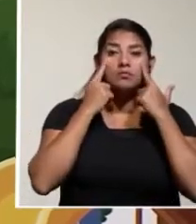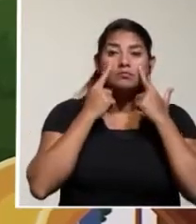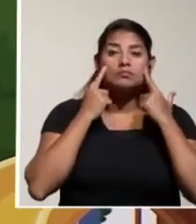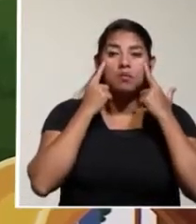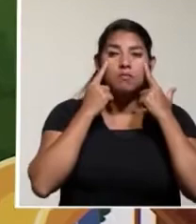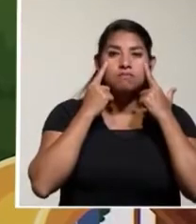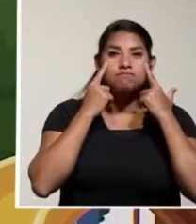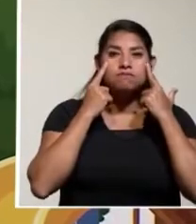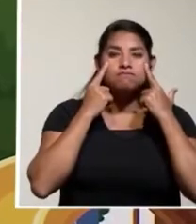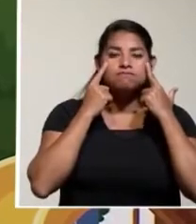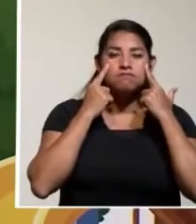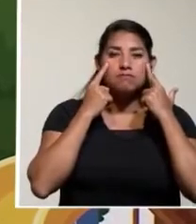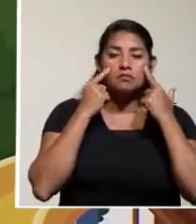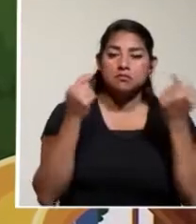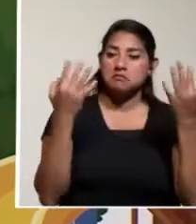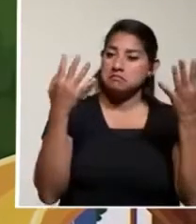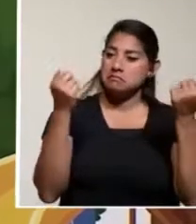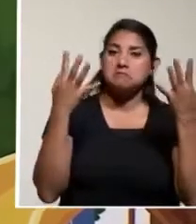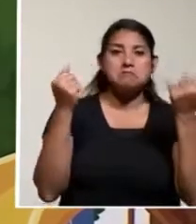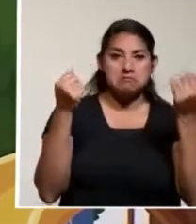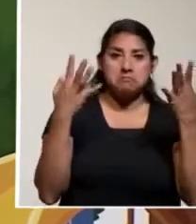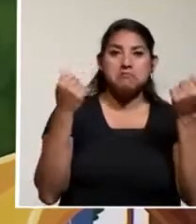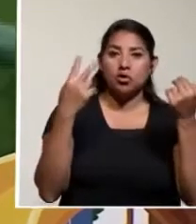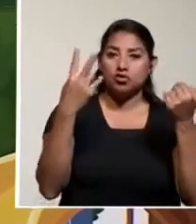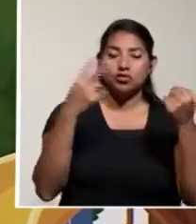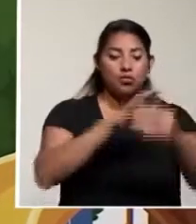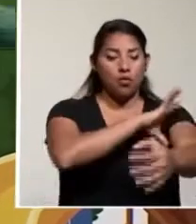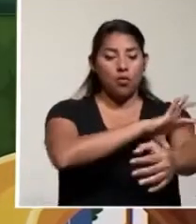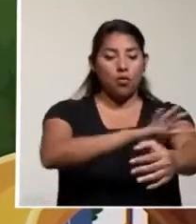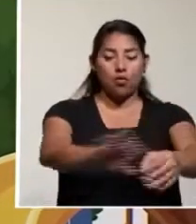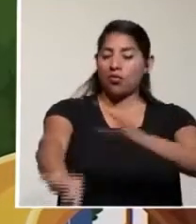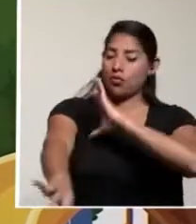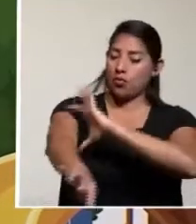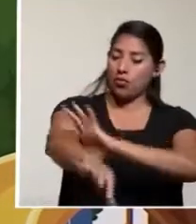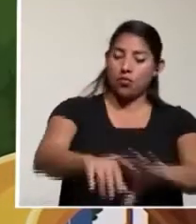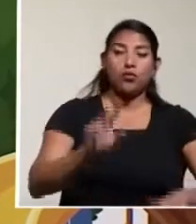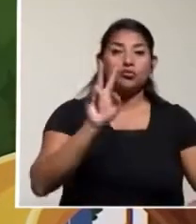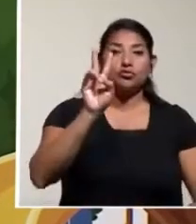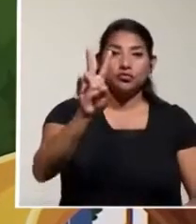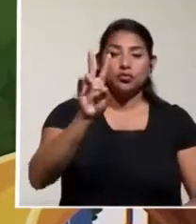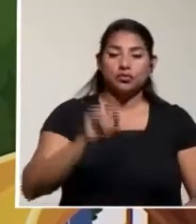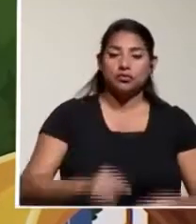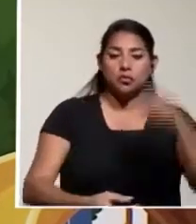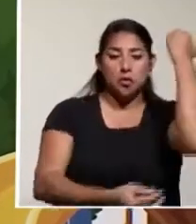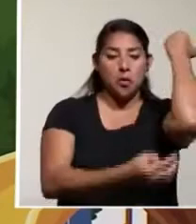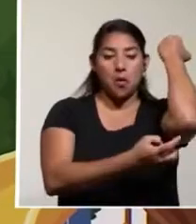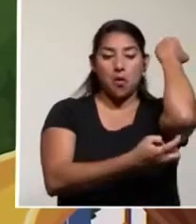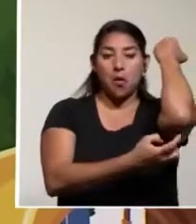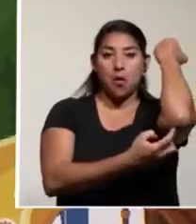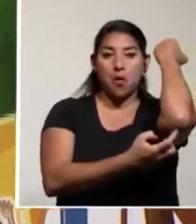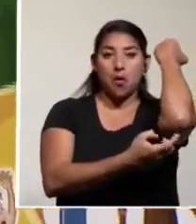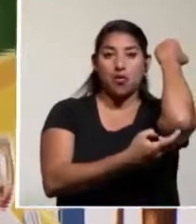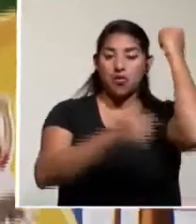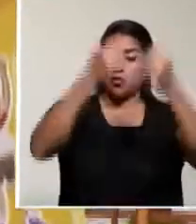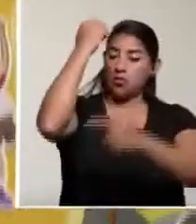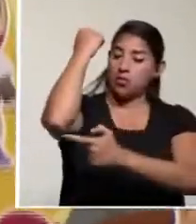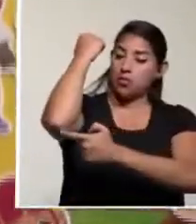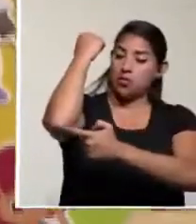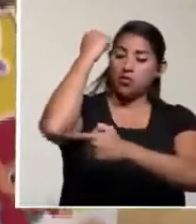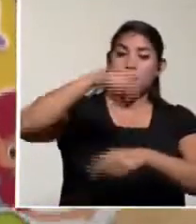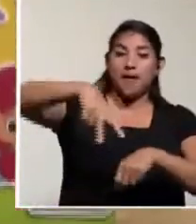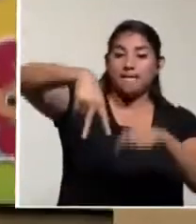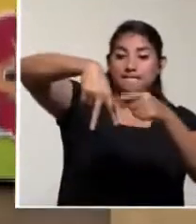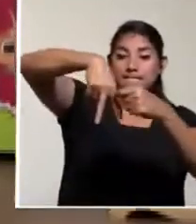mejillas, dos manos, dos brazos, dos codos, dos